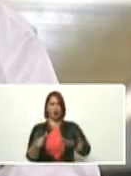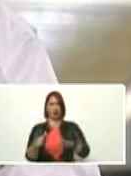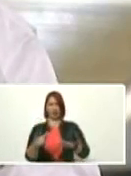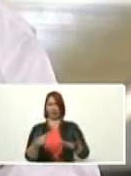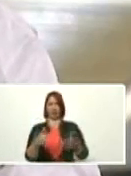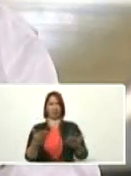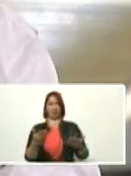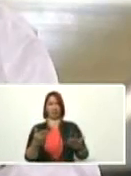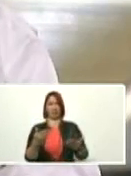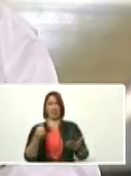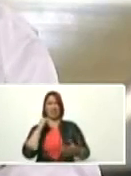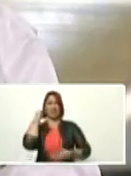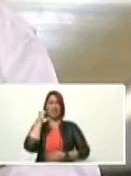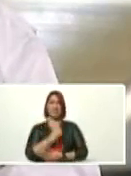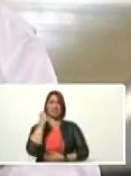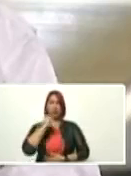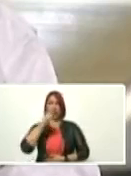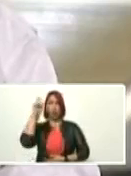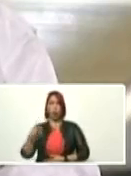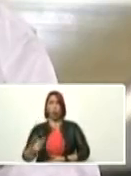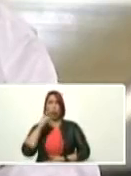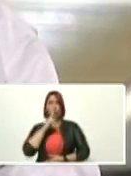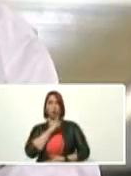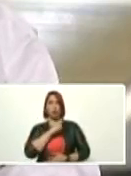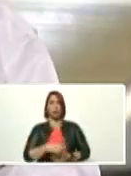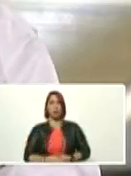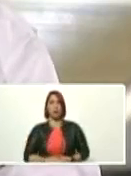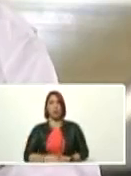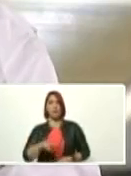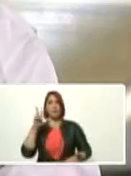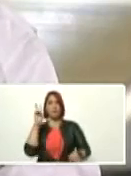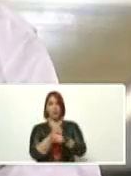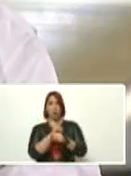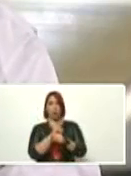de un asesino, que violó,